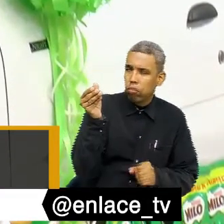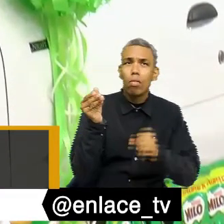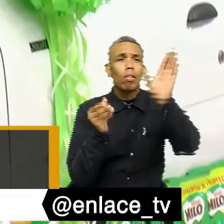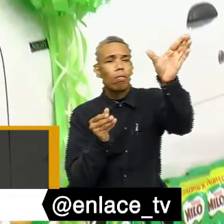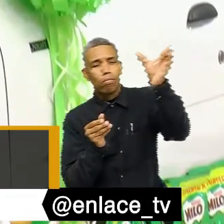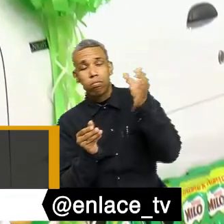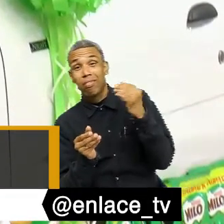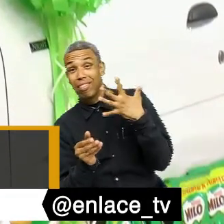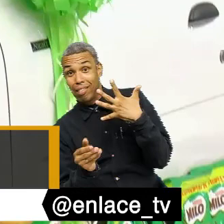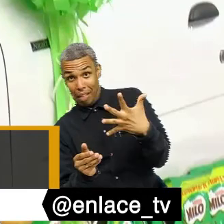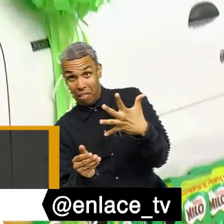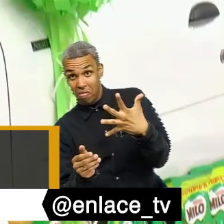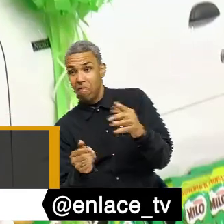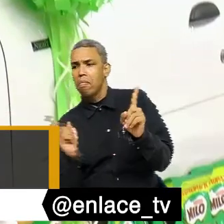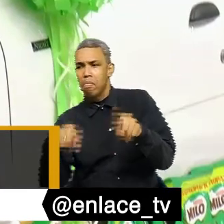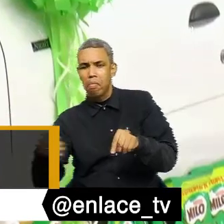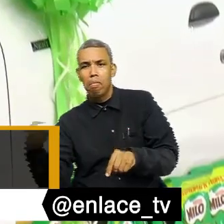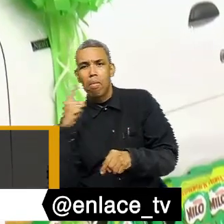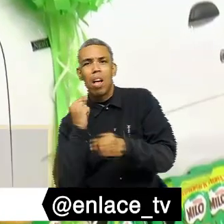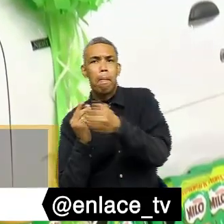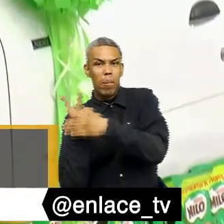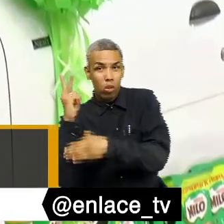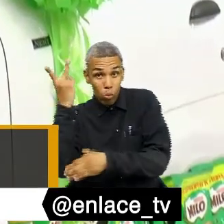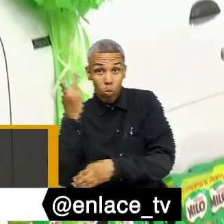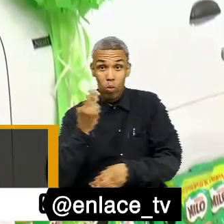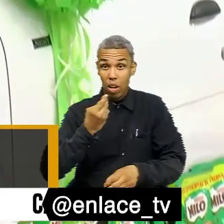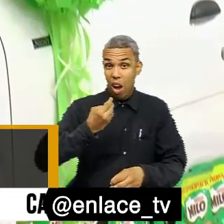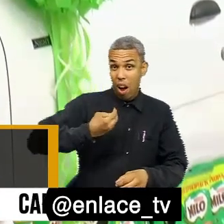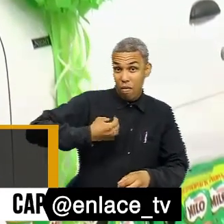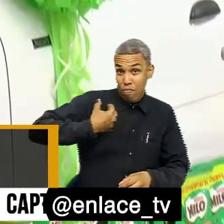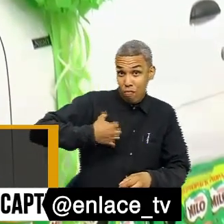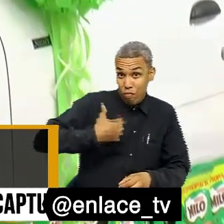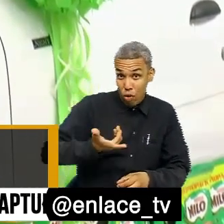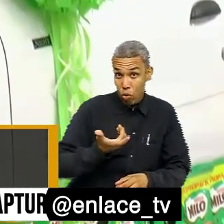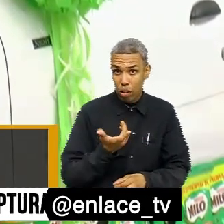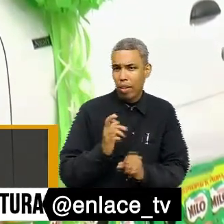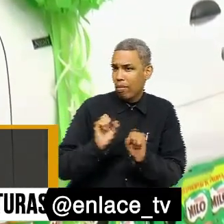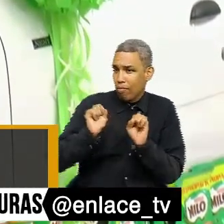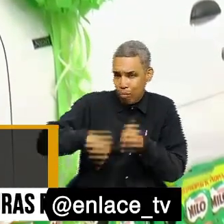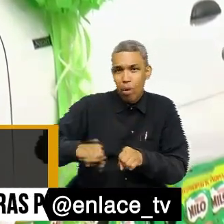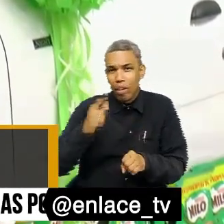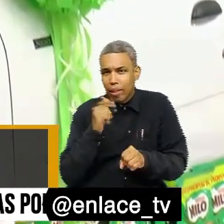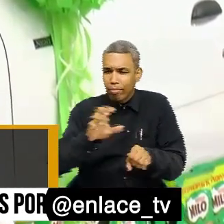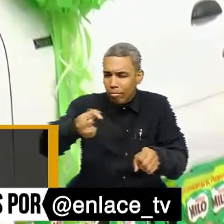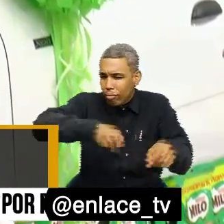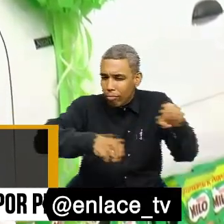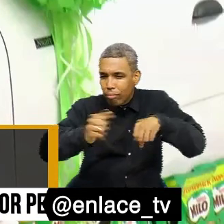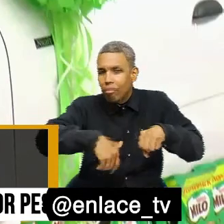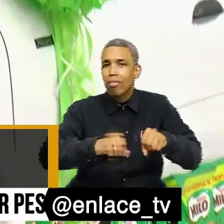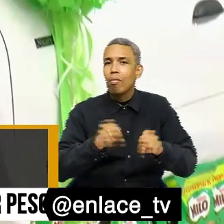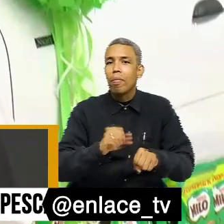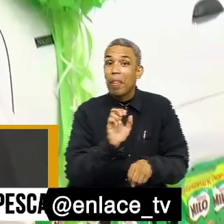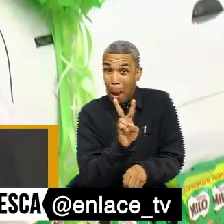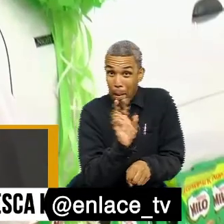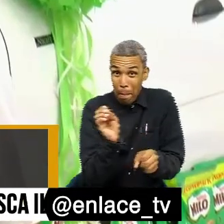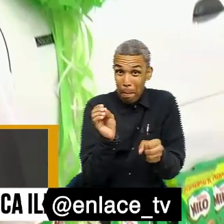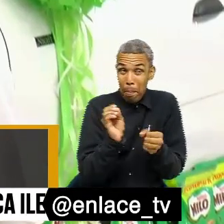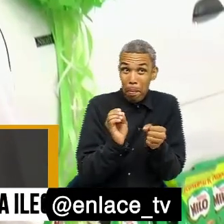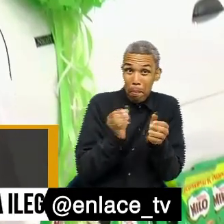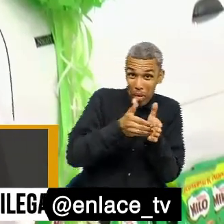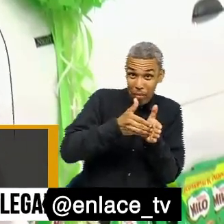estar participando en la rifa del vehículo, un Renault Clio 2017. Pero adicionalmente estamos en este